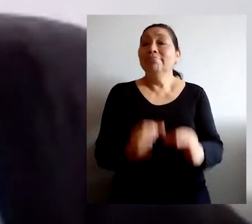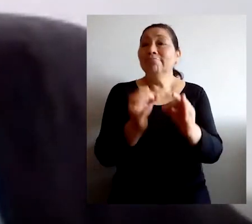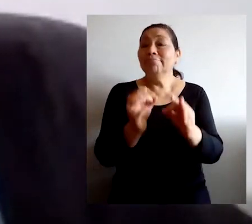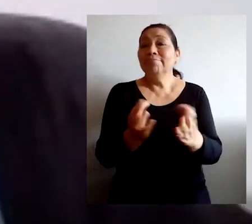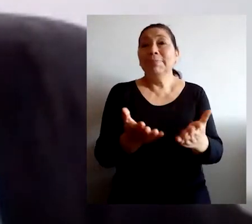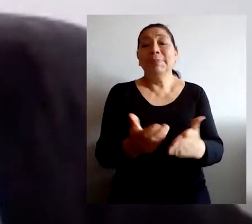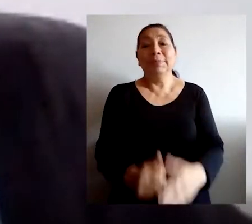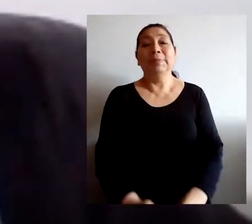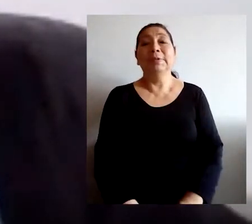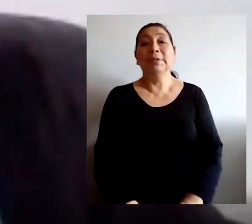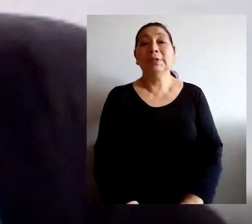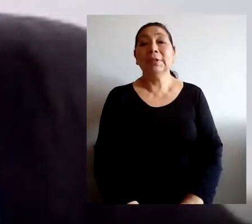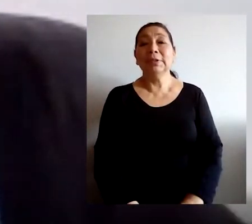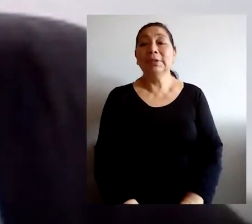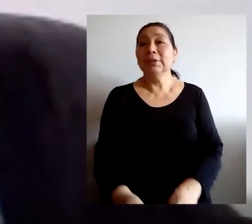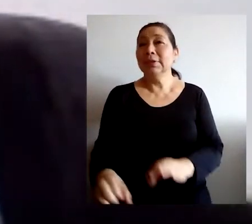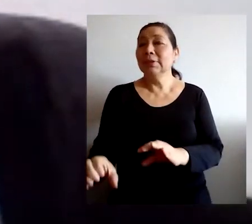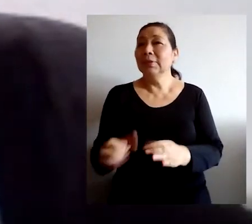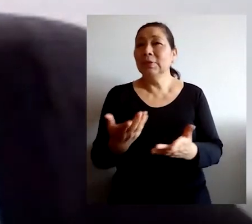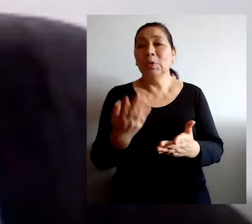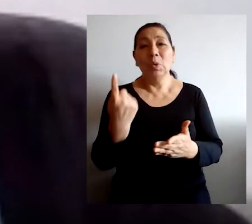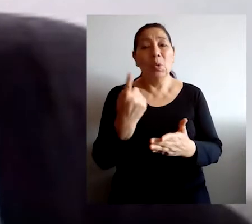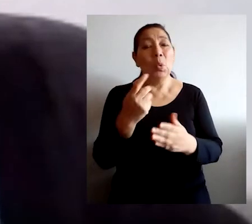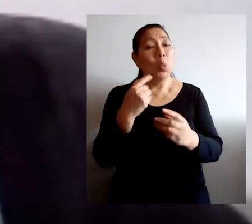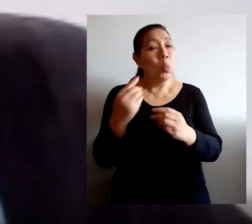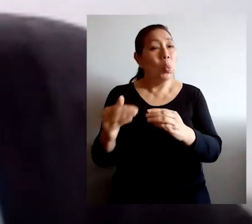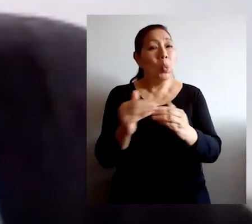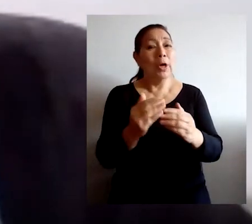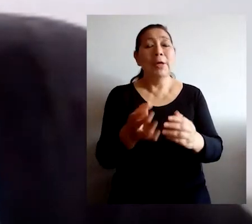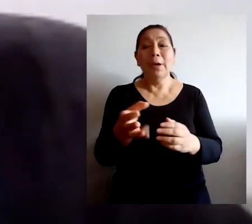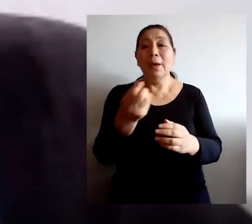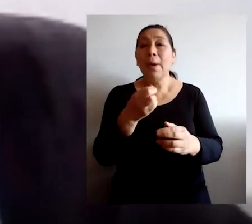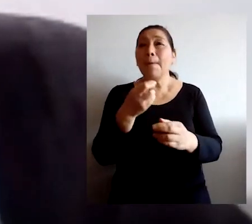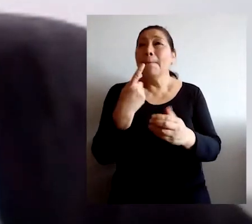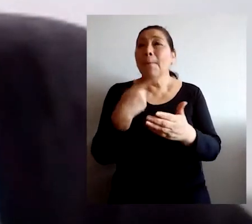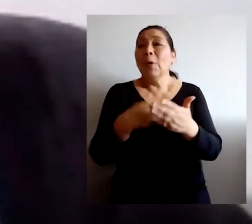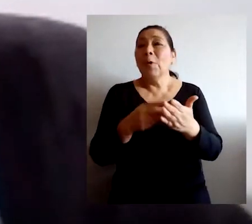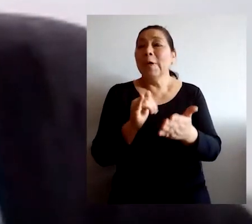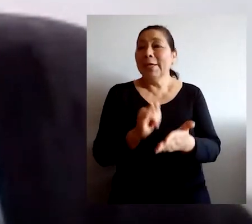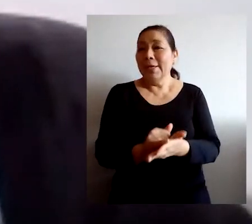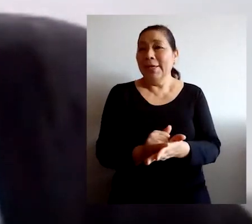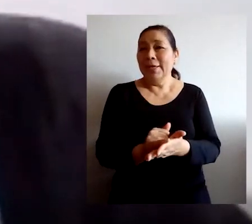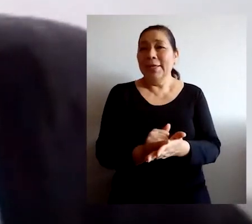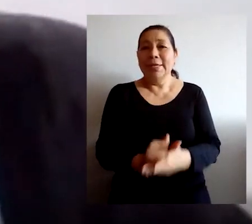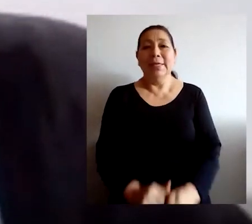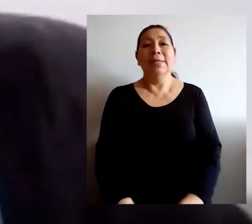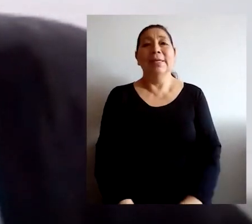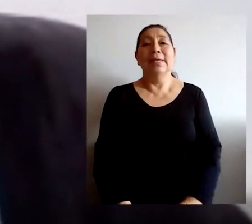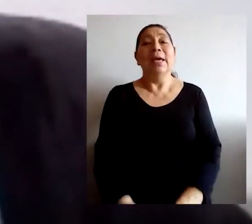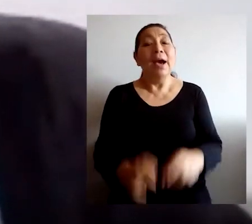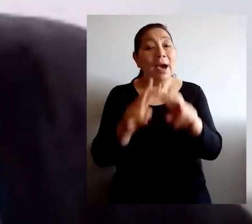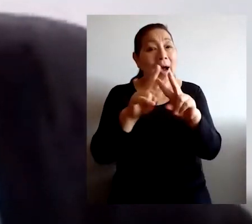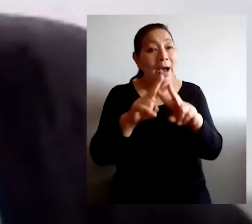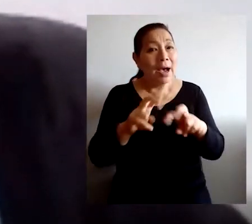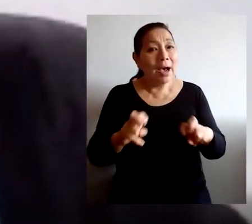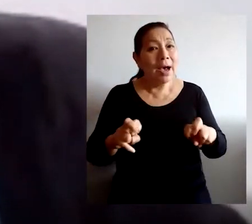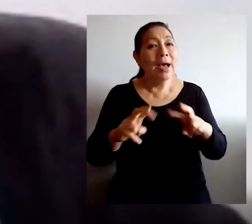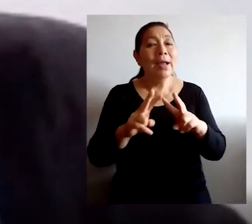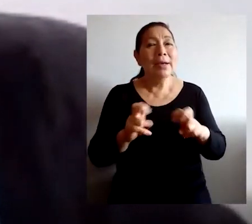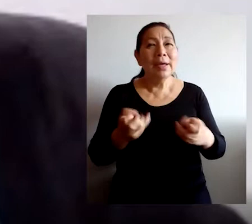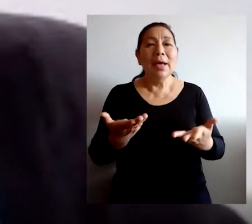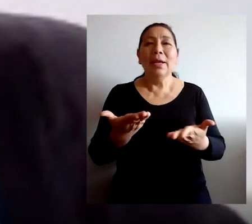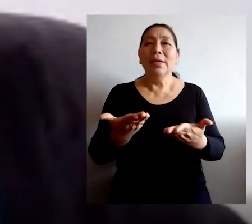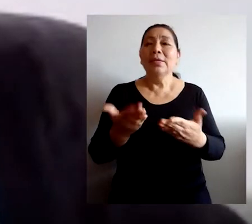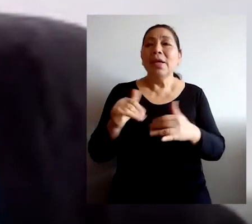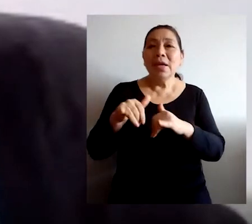Específicamente, haciendo una uniformización de la jurisprudencia con respecto al análisis de pertinencia y